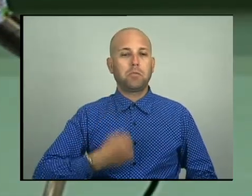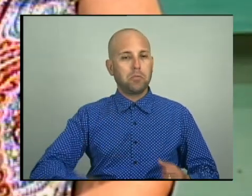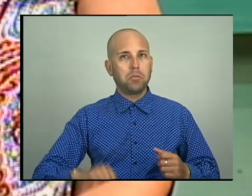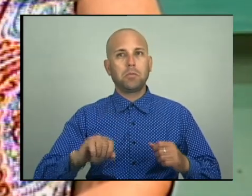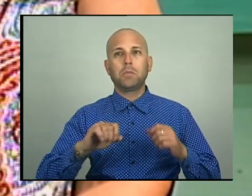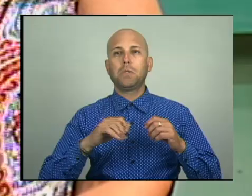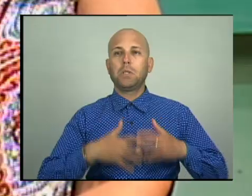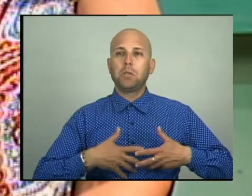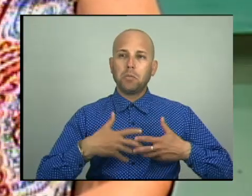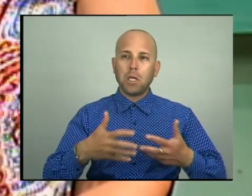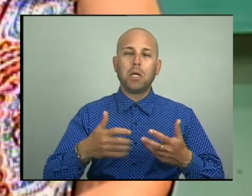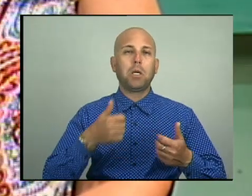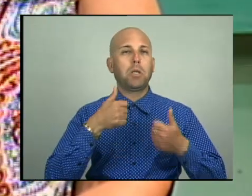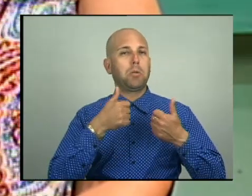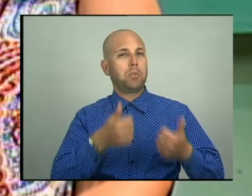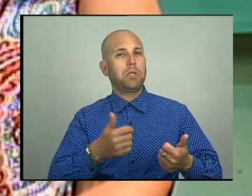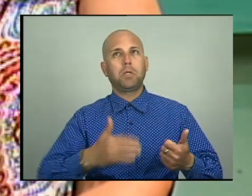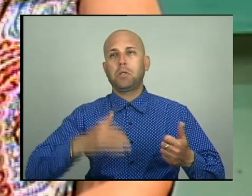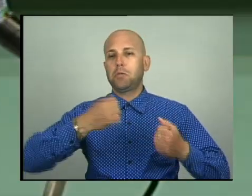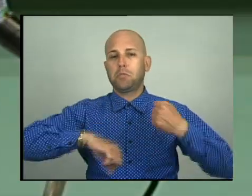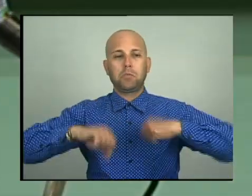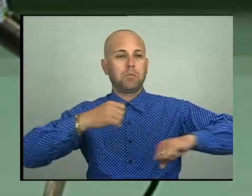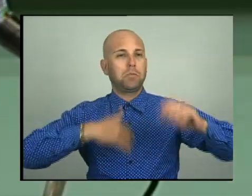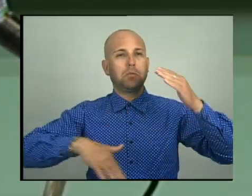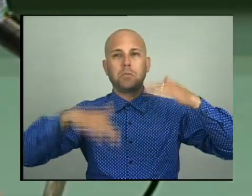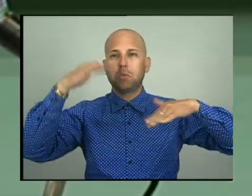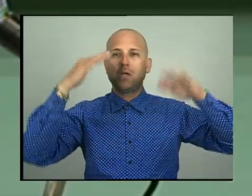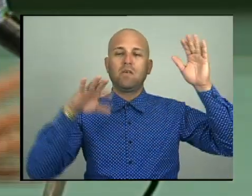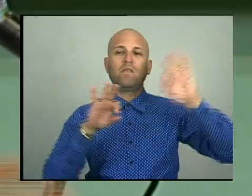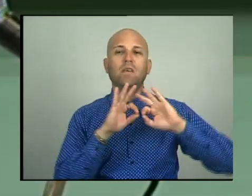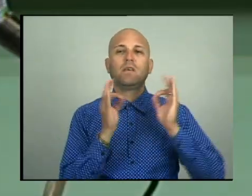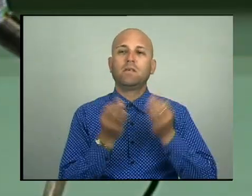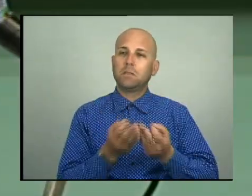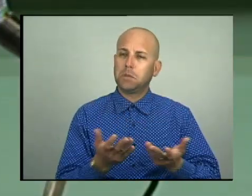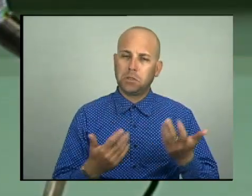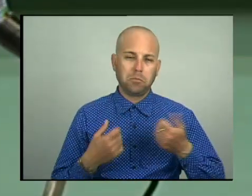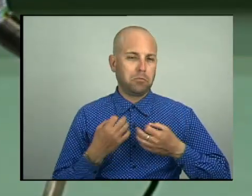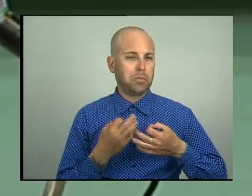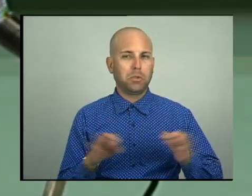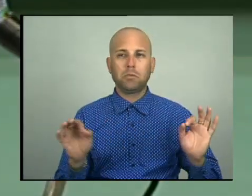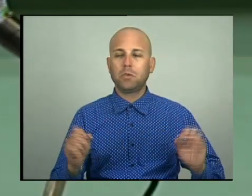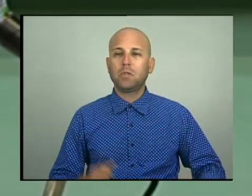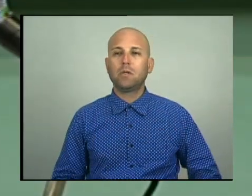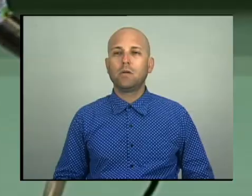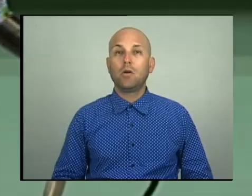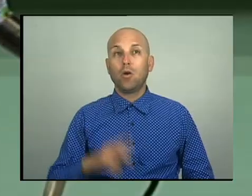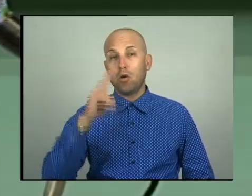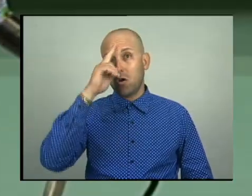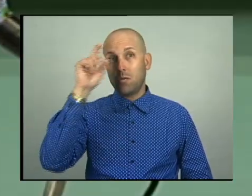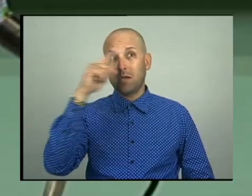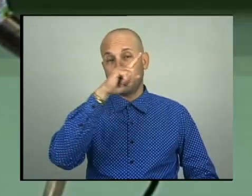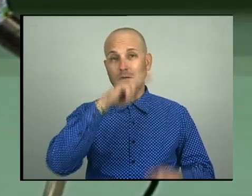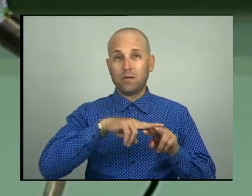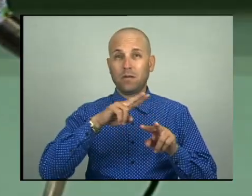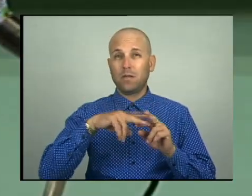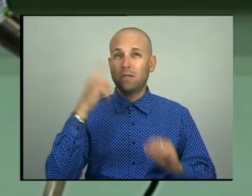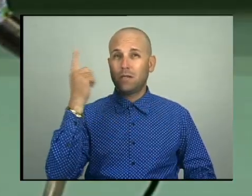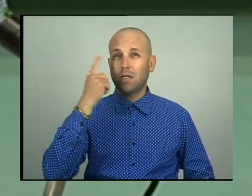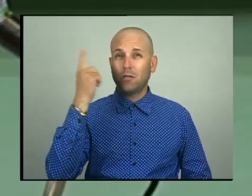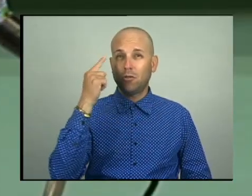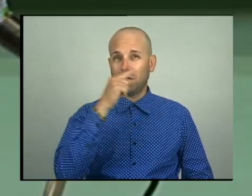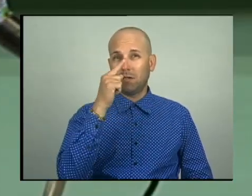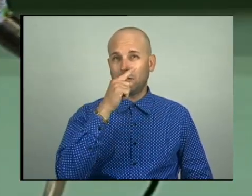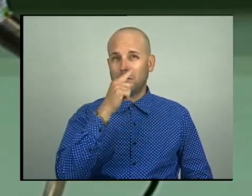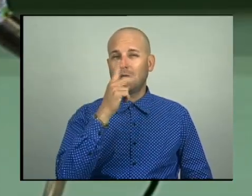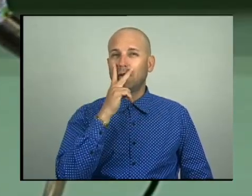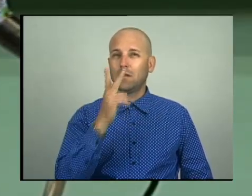sus embarazos, sus hijos. Y sus hijos, eso está bien, inclusive en el González Coro, que es el Hospital Nacional de esta parte de